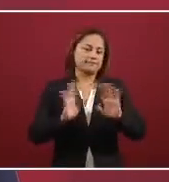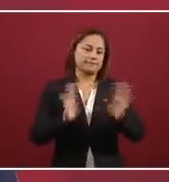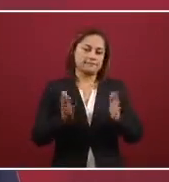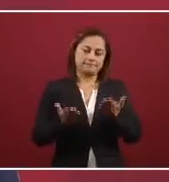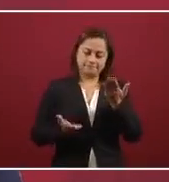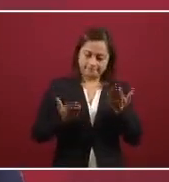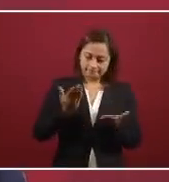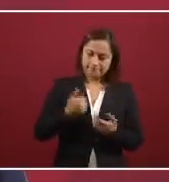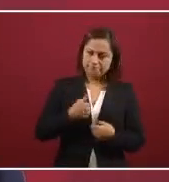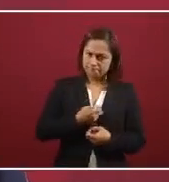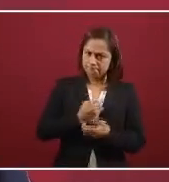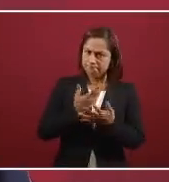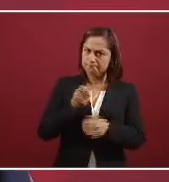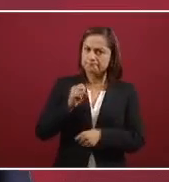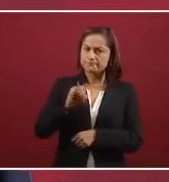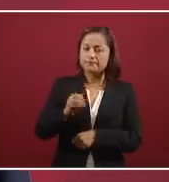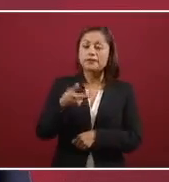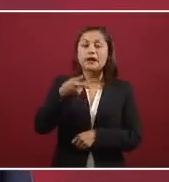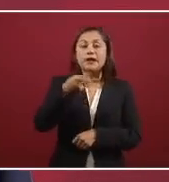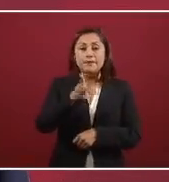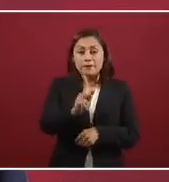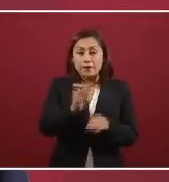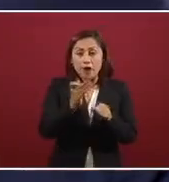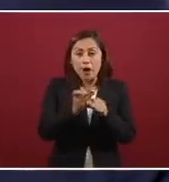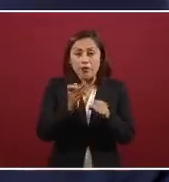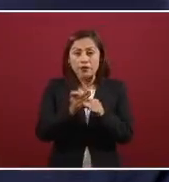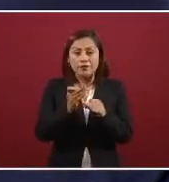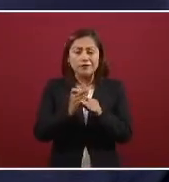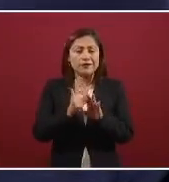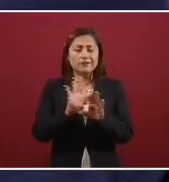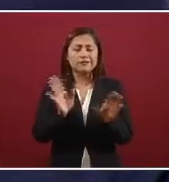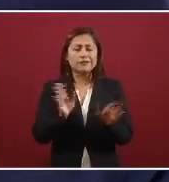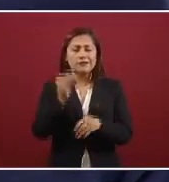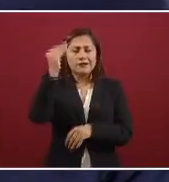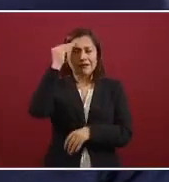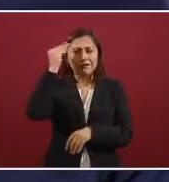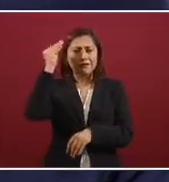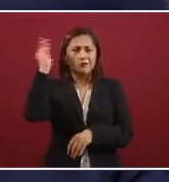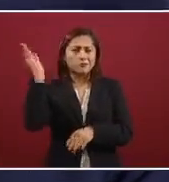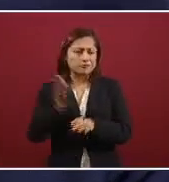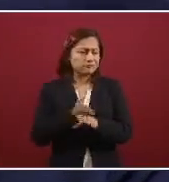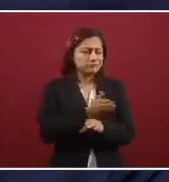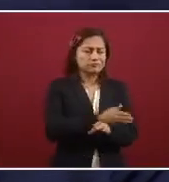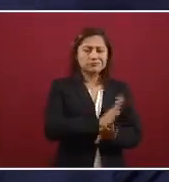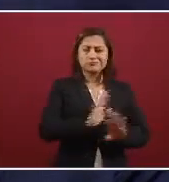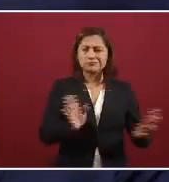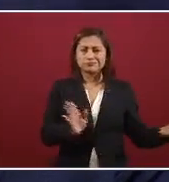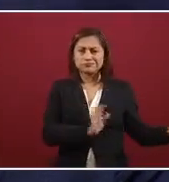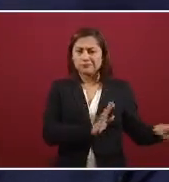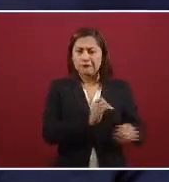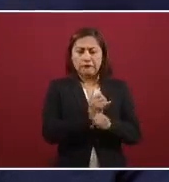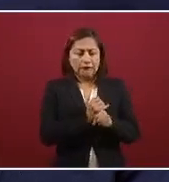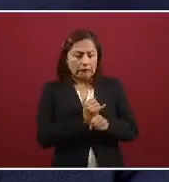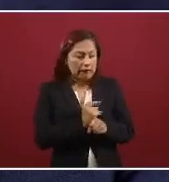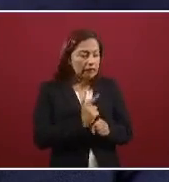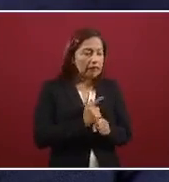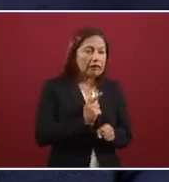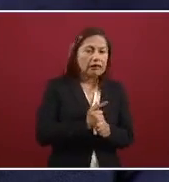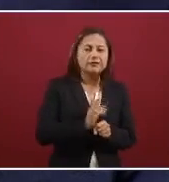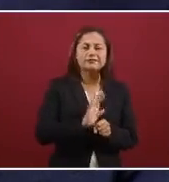responsabilidad, o sea, ya no es para estar diagnosticando, ya